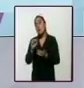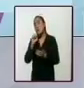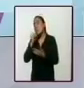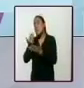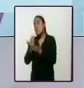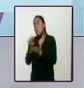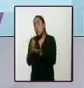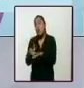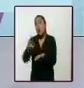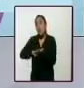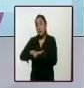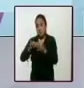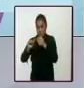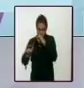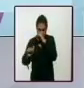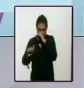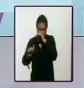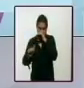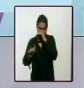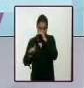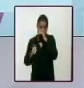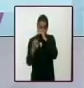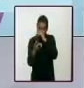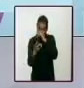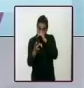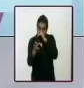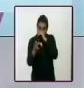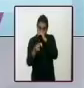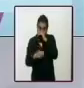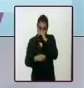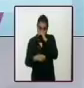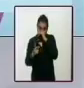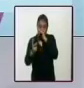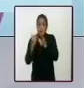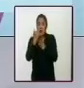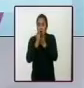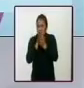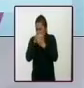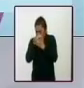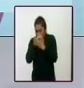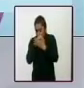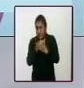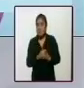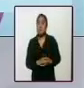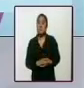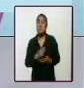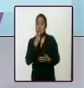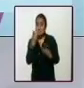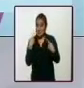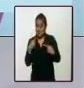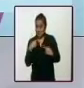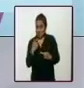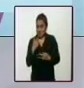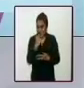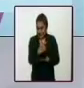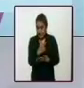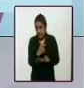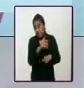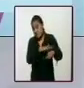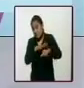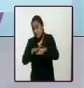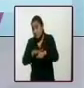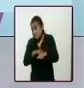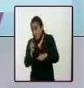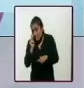reducido grado de confianza para la inversión. Es ahí donde está la clave. Las reducciones que dicen, le están diciendo a los inversionistas, aguas, aquí